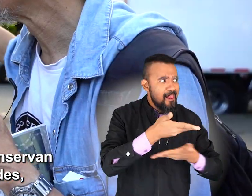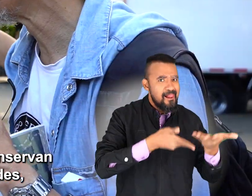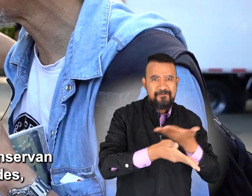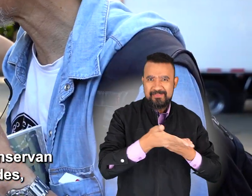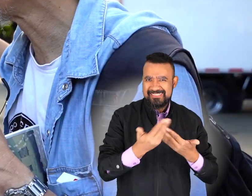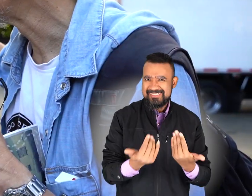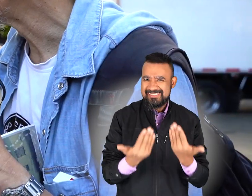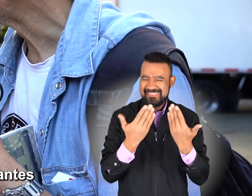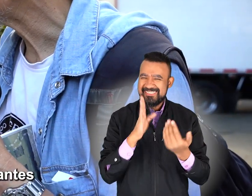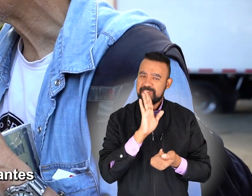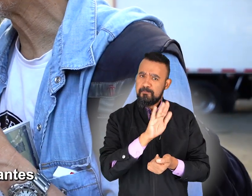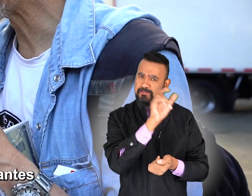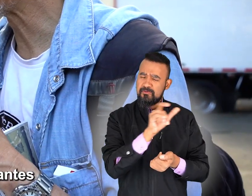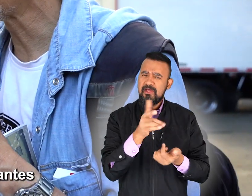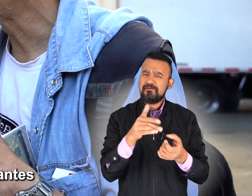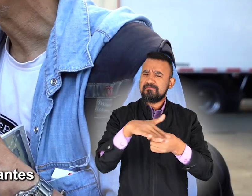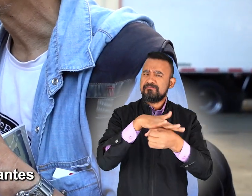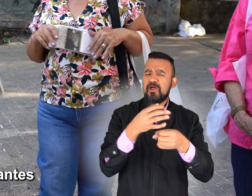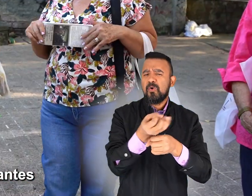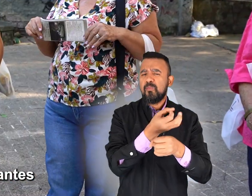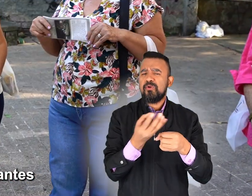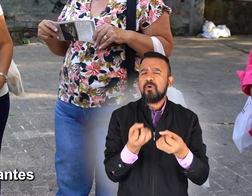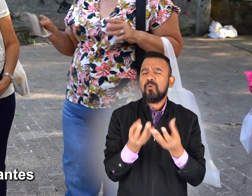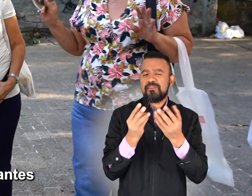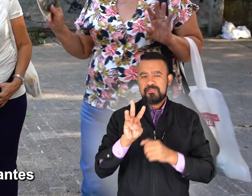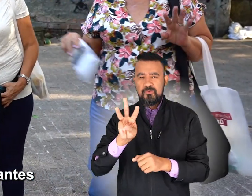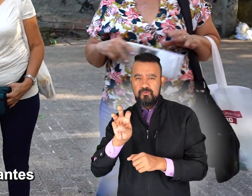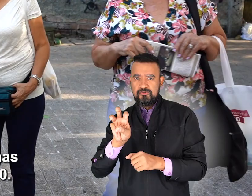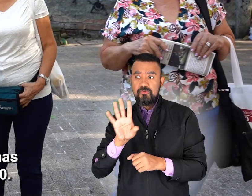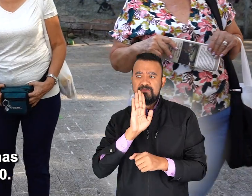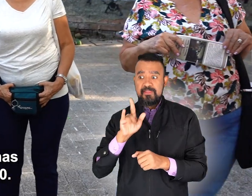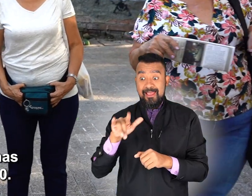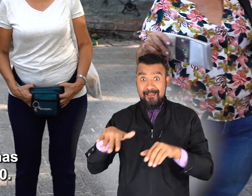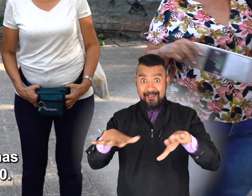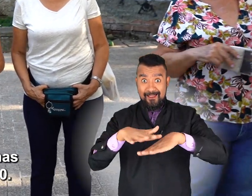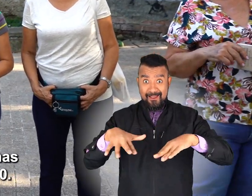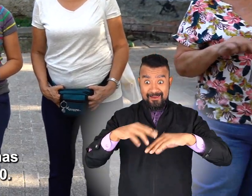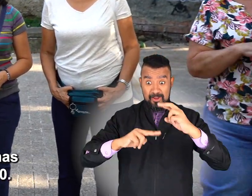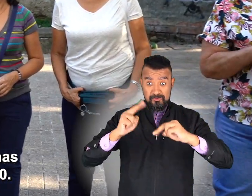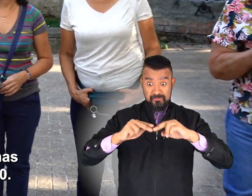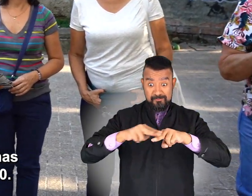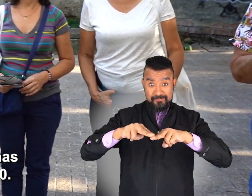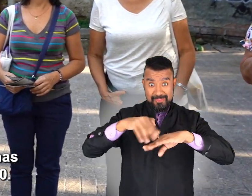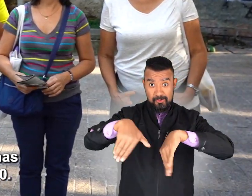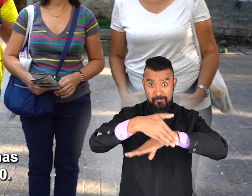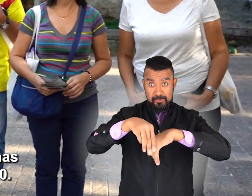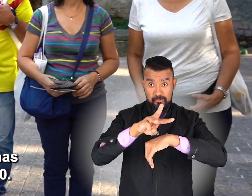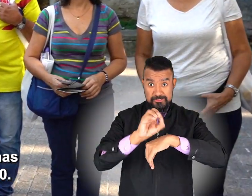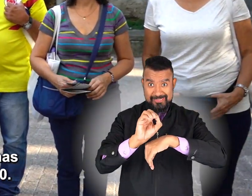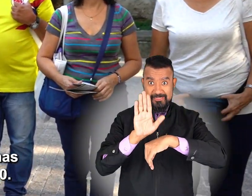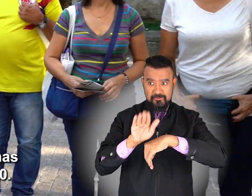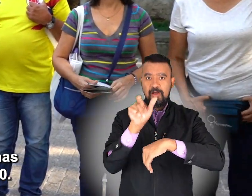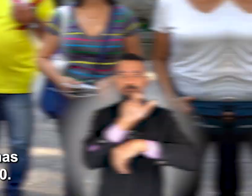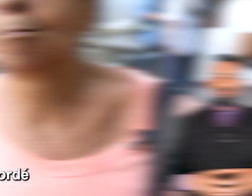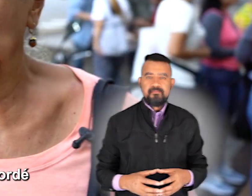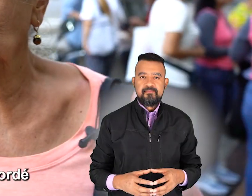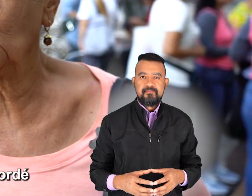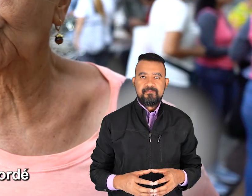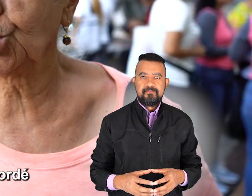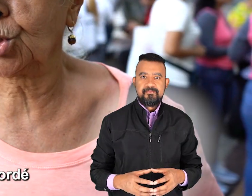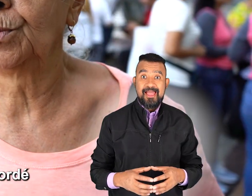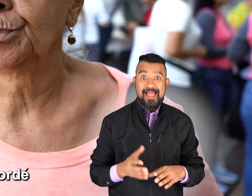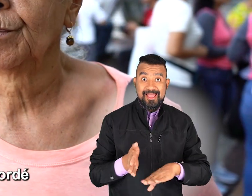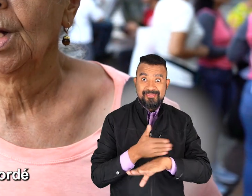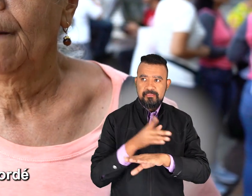de las comunidades. Esta fue la actividad que realizamos con los habitantes de las 8 comunas vecinas del proyecto Metro de la 80. Me